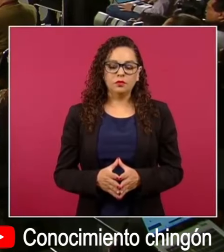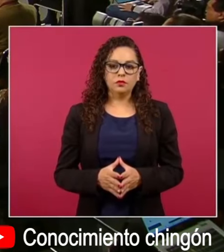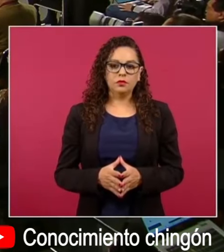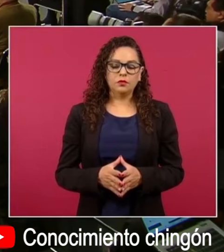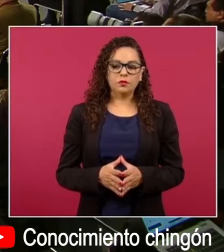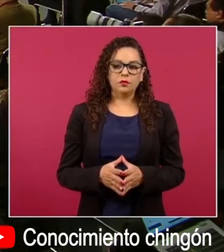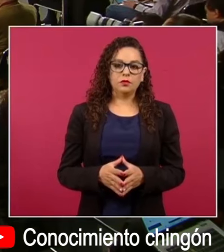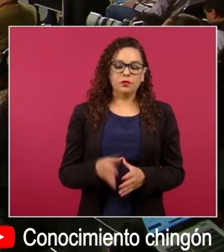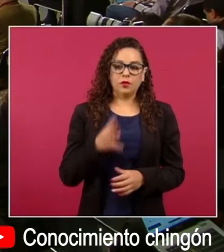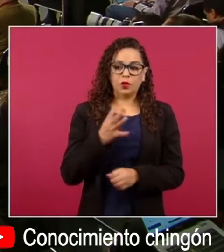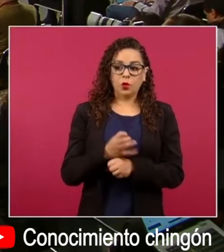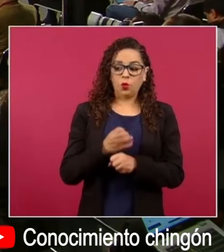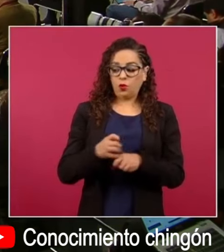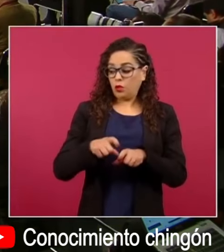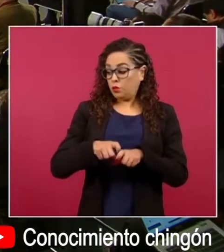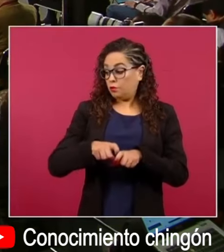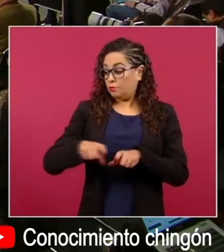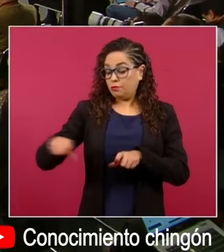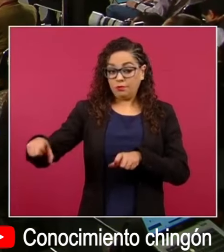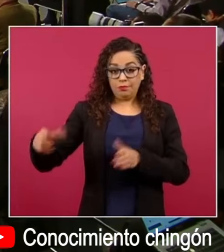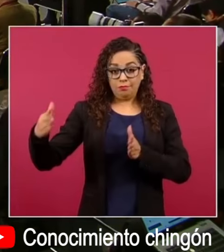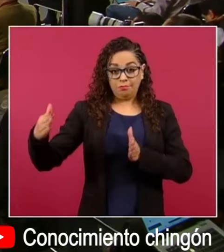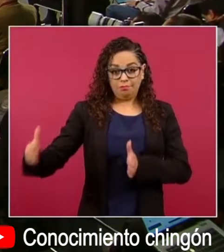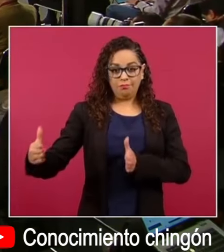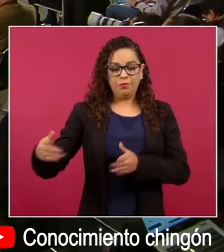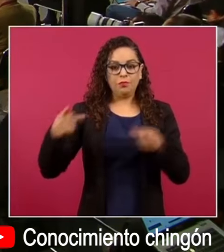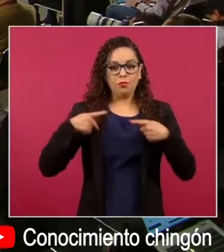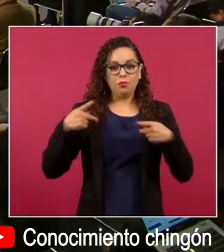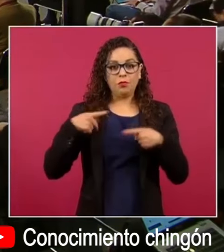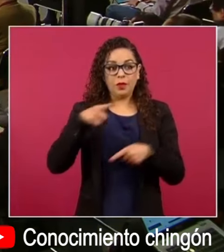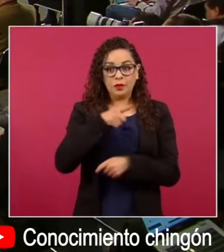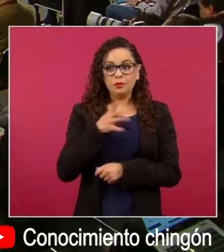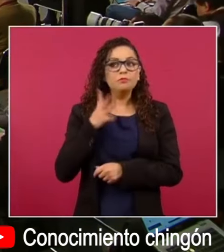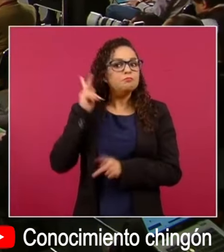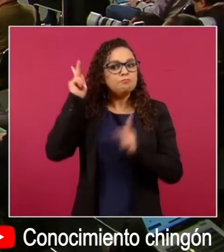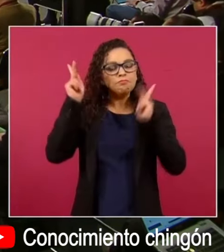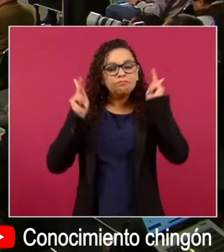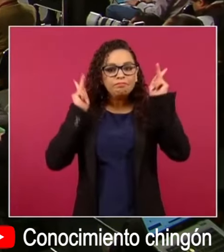disfrutar de verdaderos paraísos naturales y zonas de gran